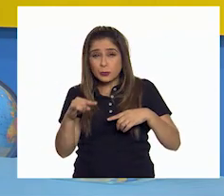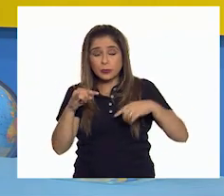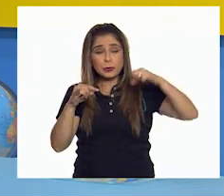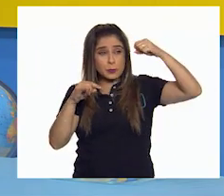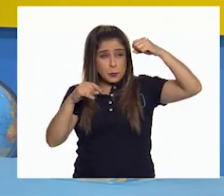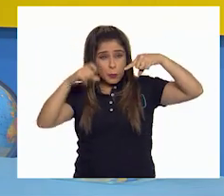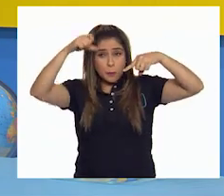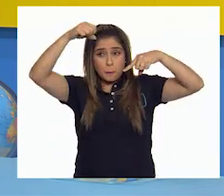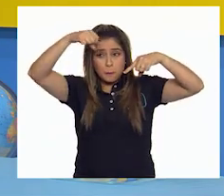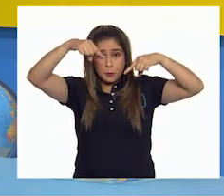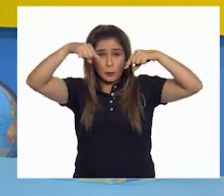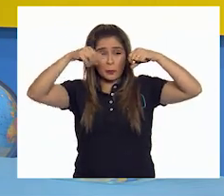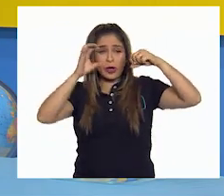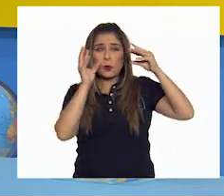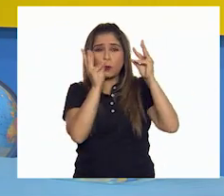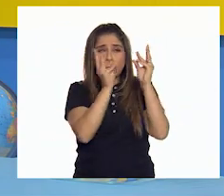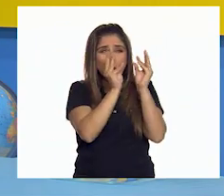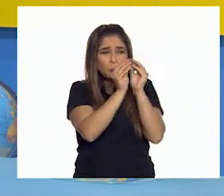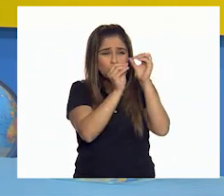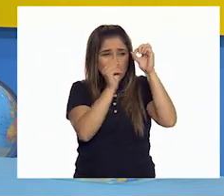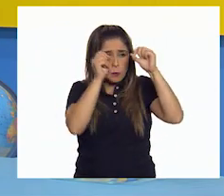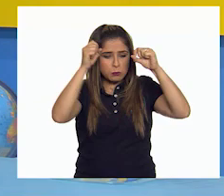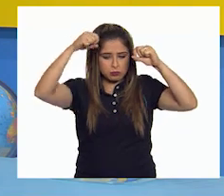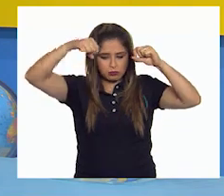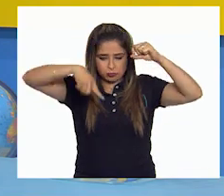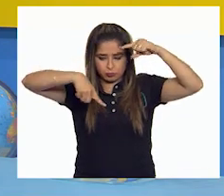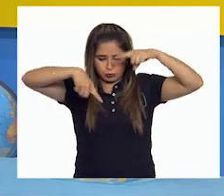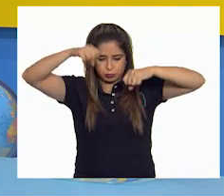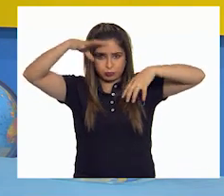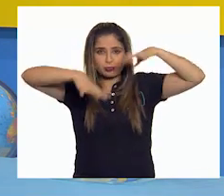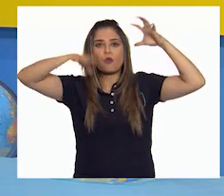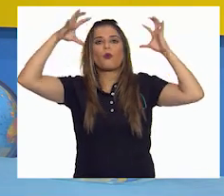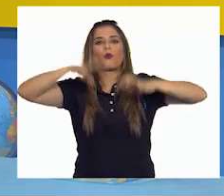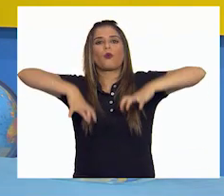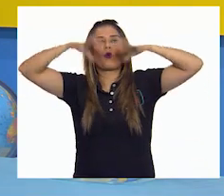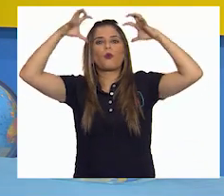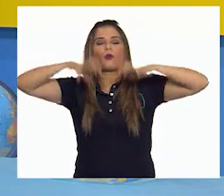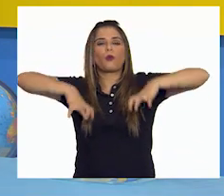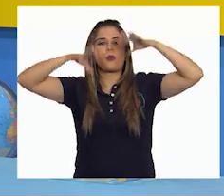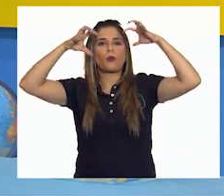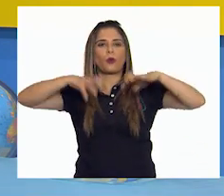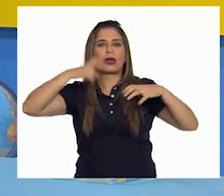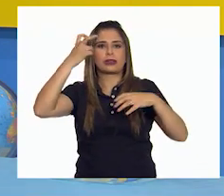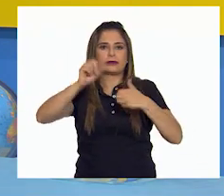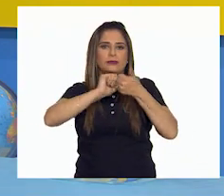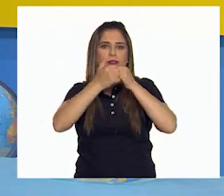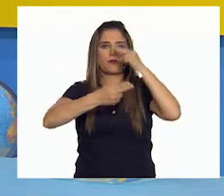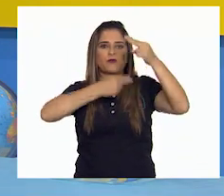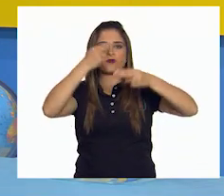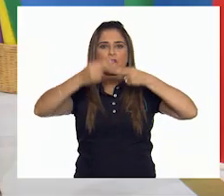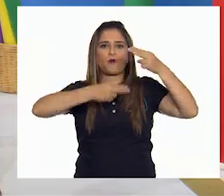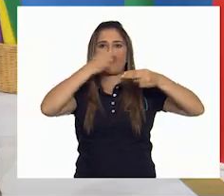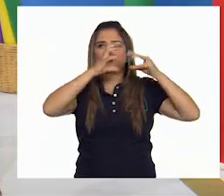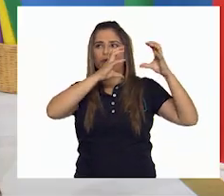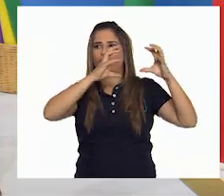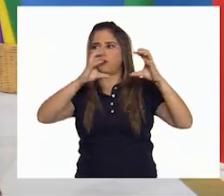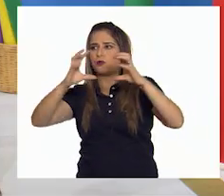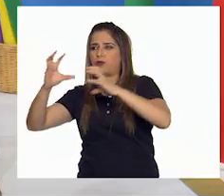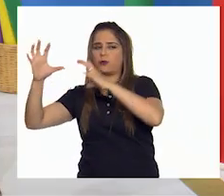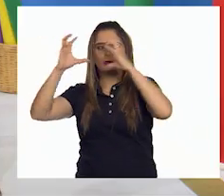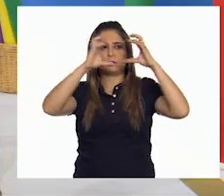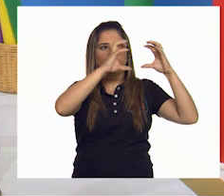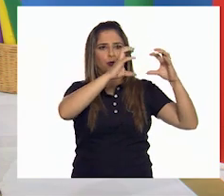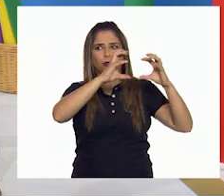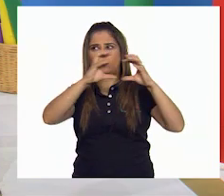partícula suficientemente grande que pueda caer como lluvia. Por eso es que las nubes flotan. Ay, maestra,